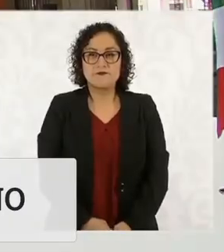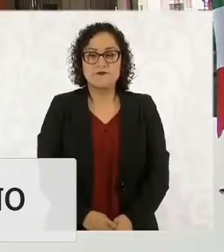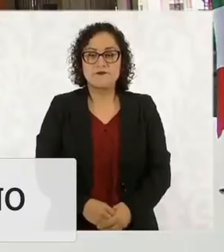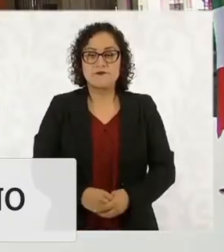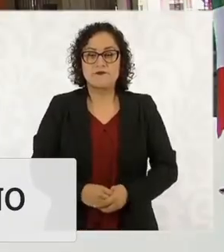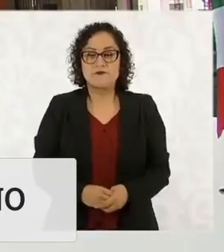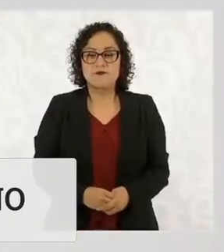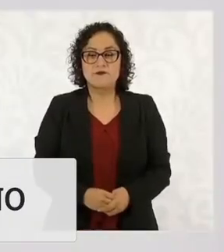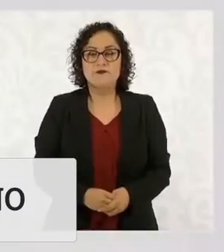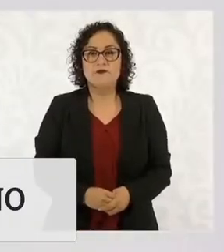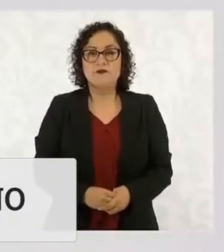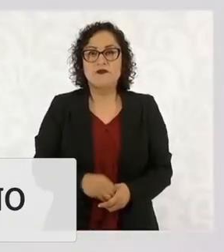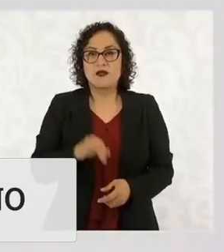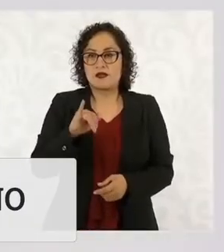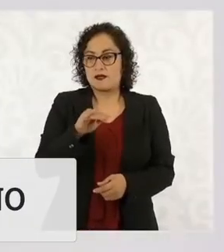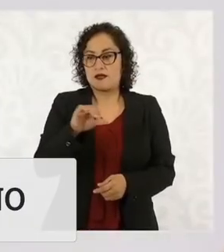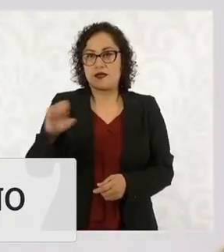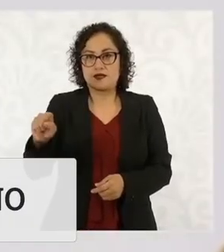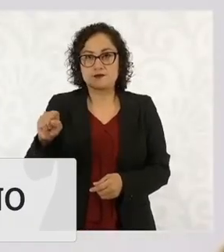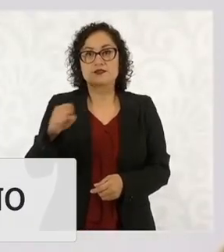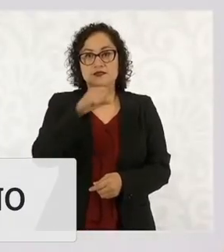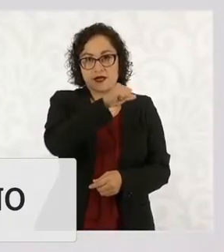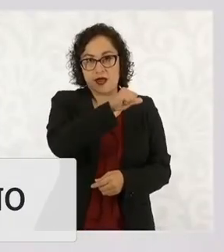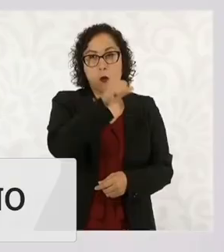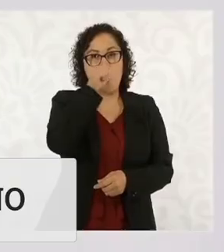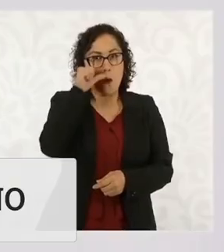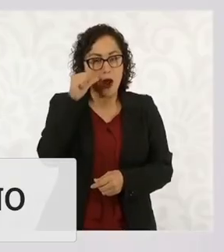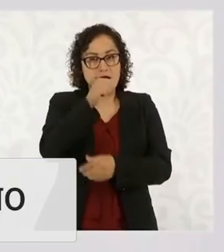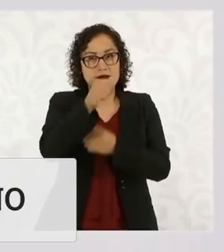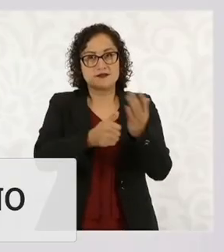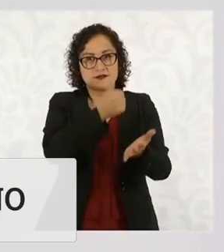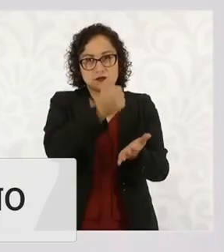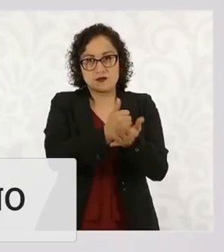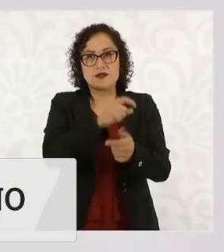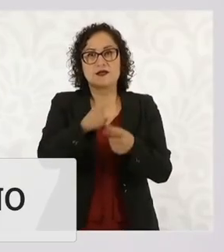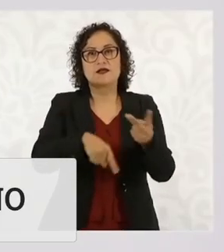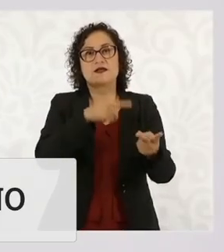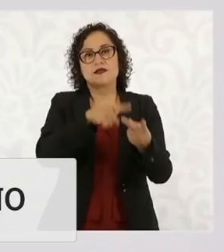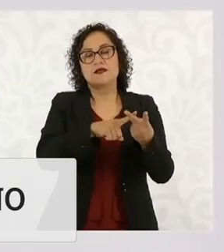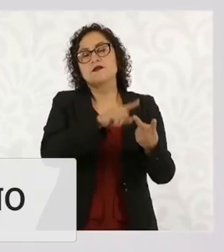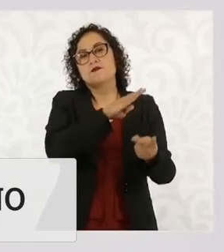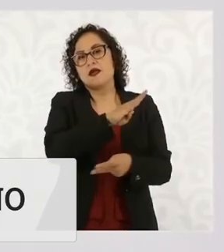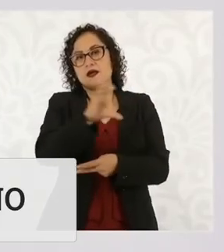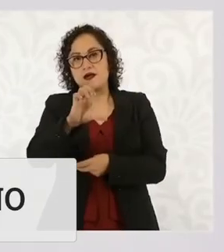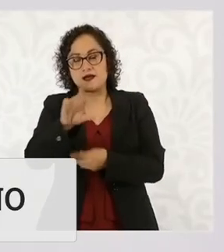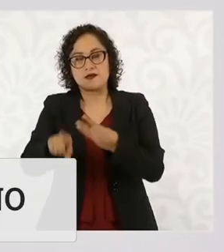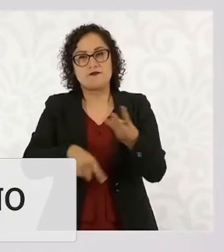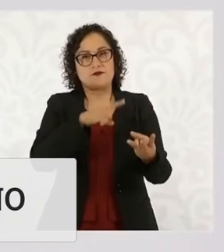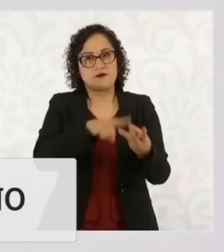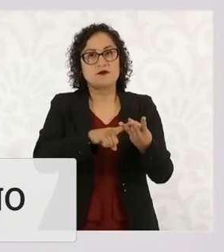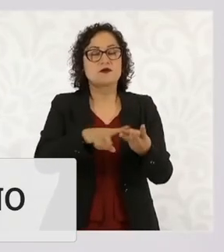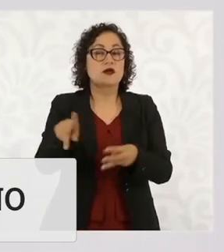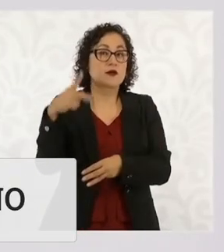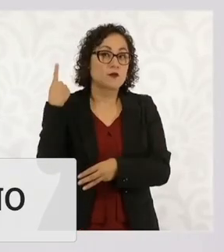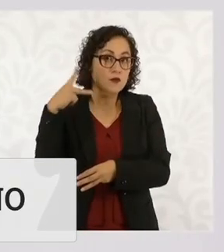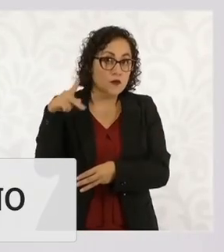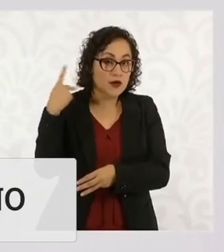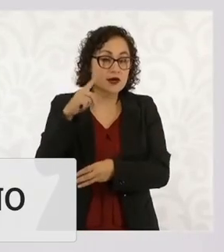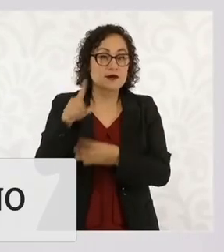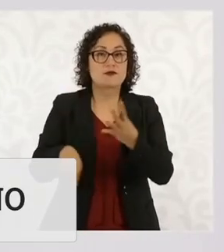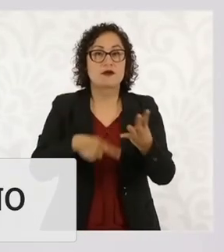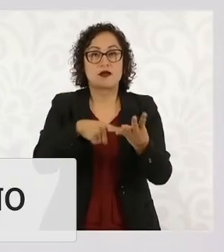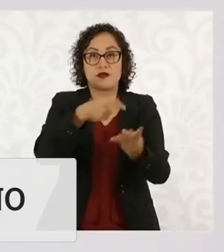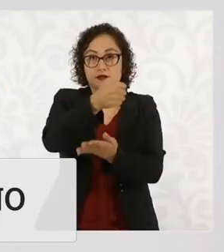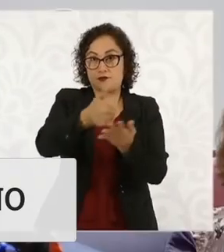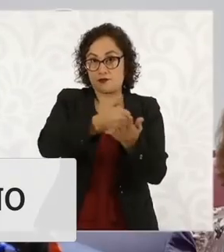Del IMSS en Ciudad Juárez, en Ensenada, Baja California, en San Alejandro, Puebla, en Ciudad